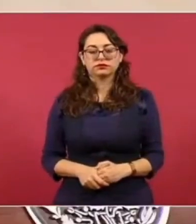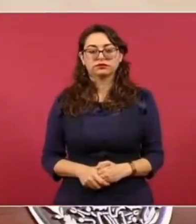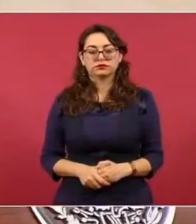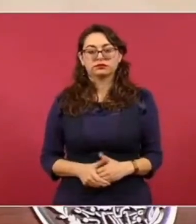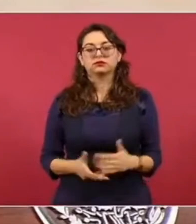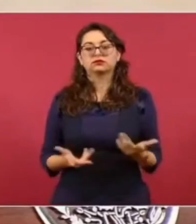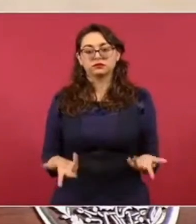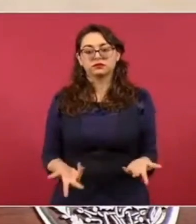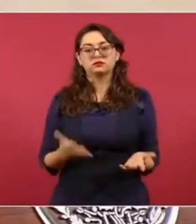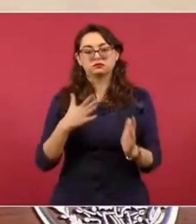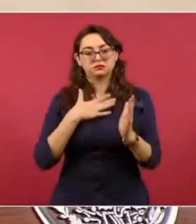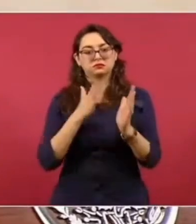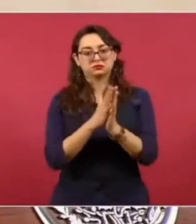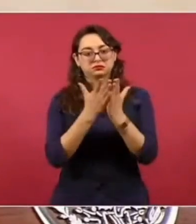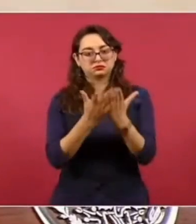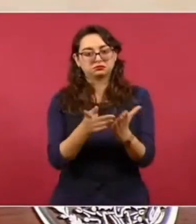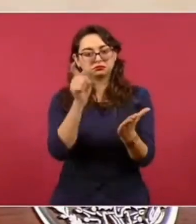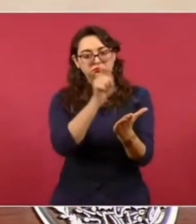algunas recomendaciones